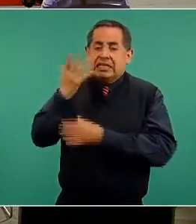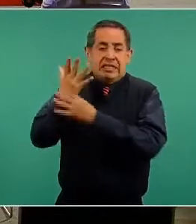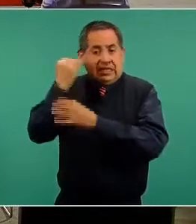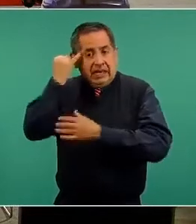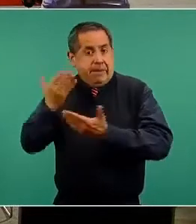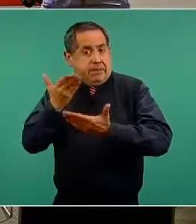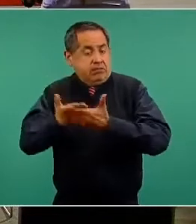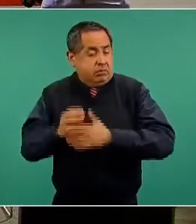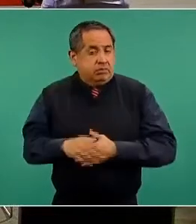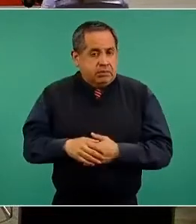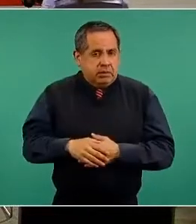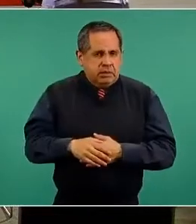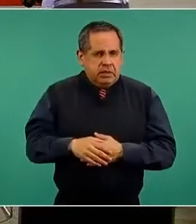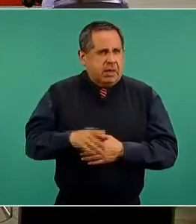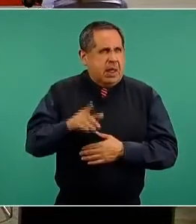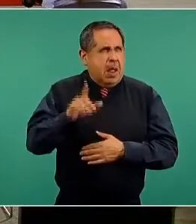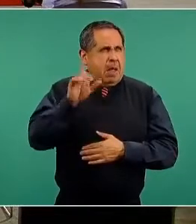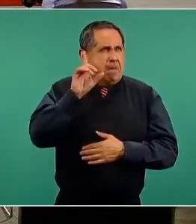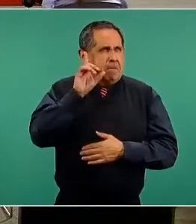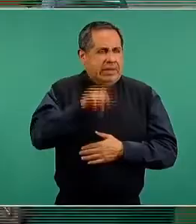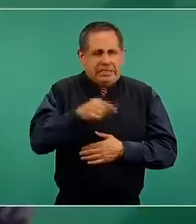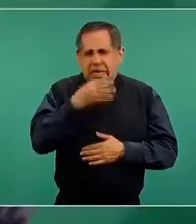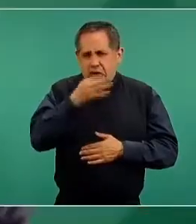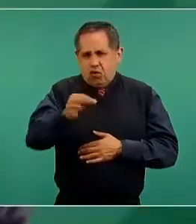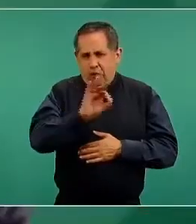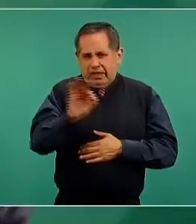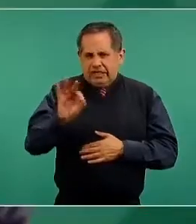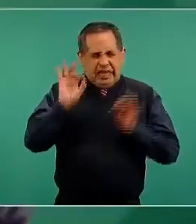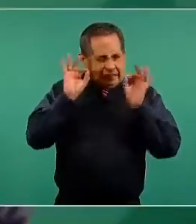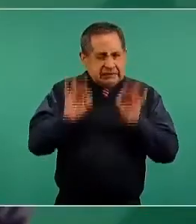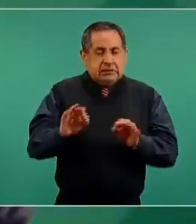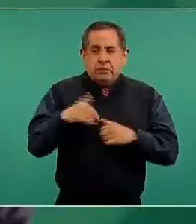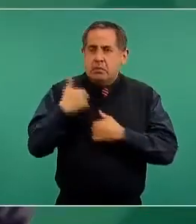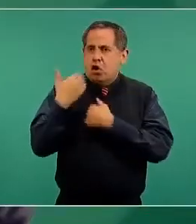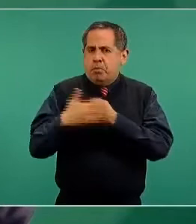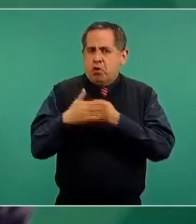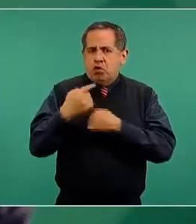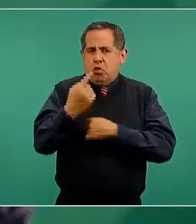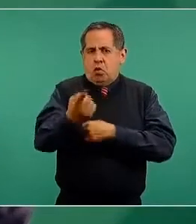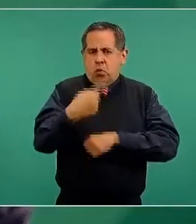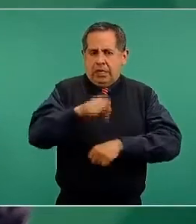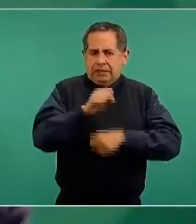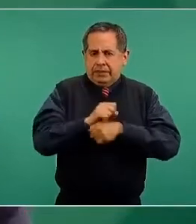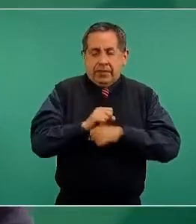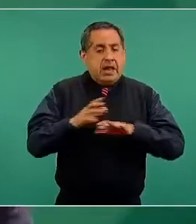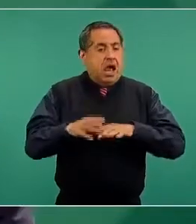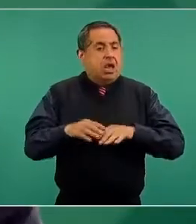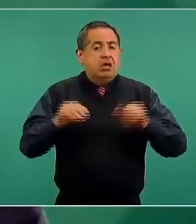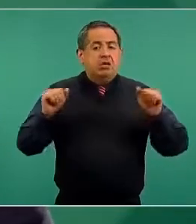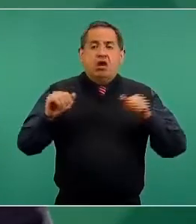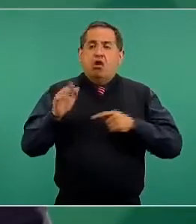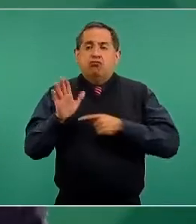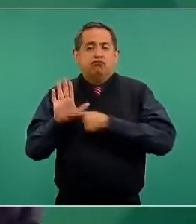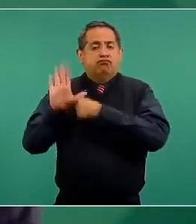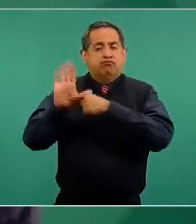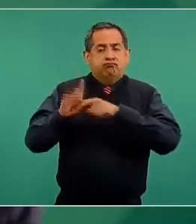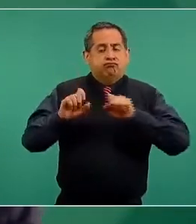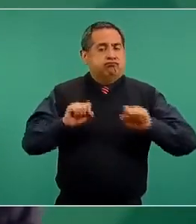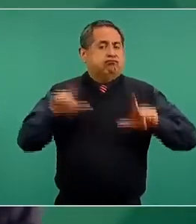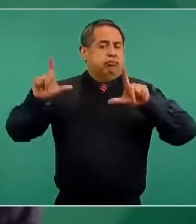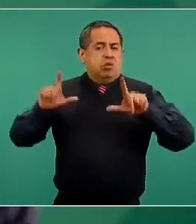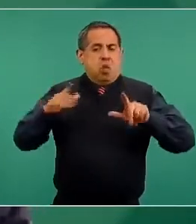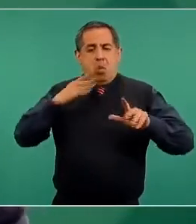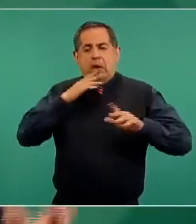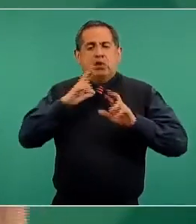Próximamente, mañana les confirmo la fecha, pero va a ser en la próxima semana, vamos a tener la presentación pública de esos